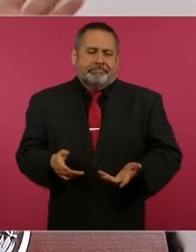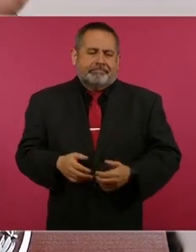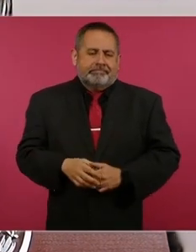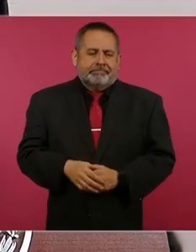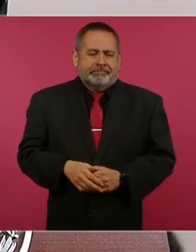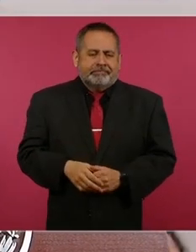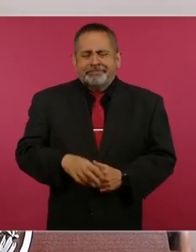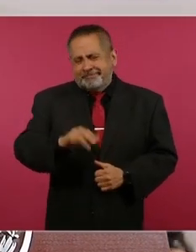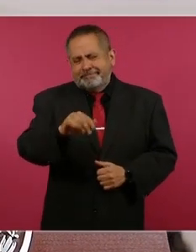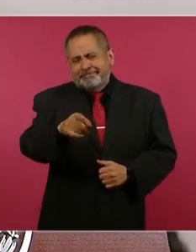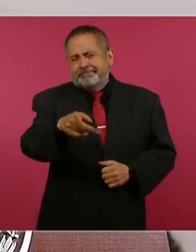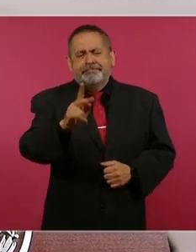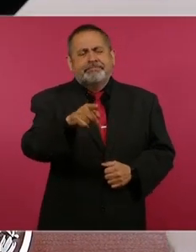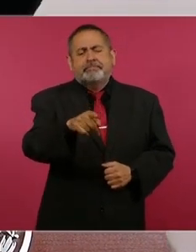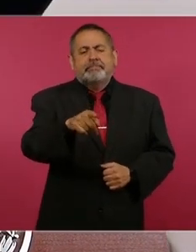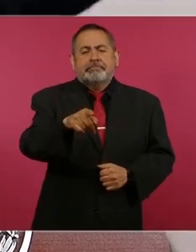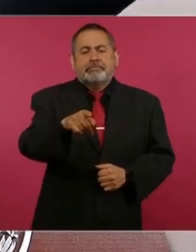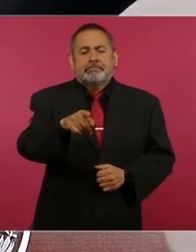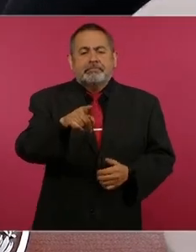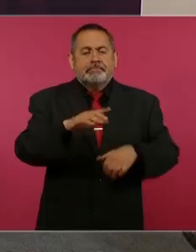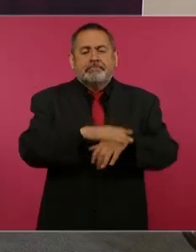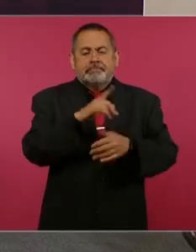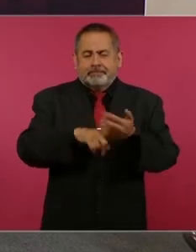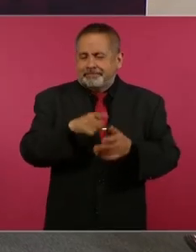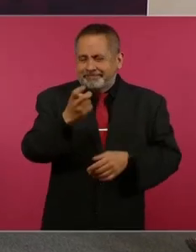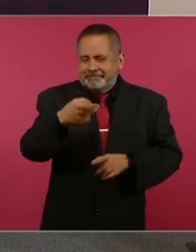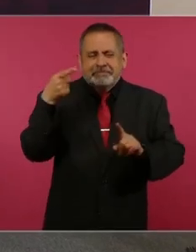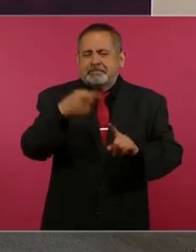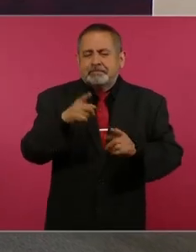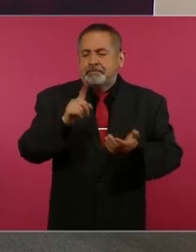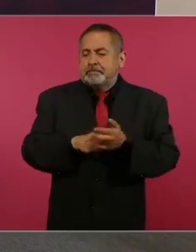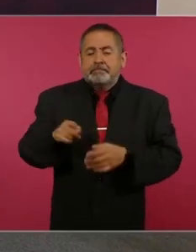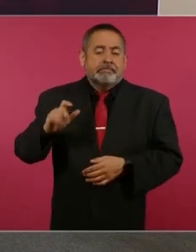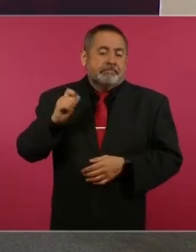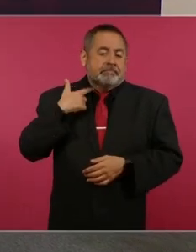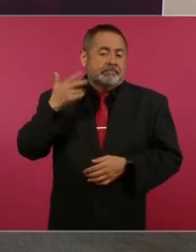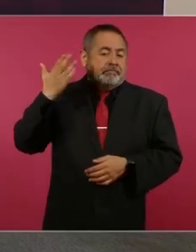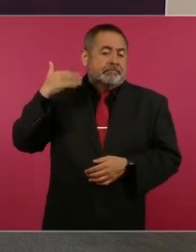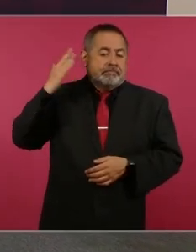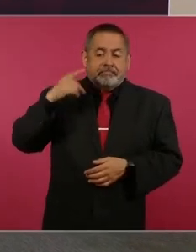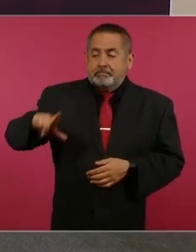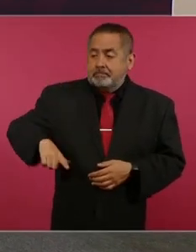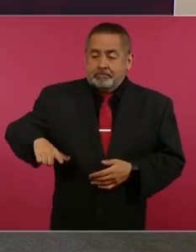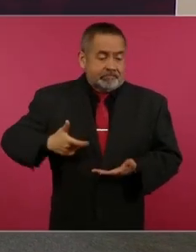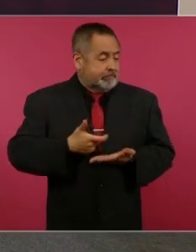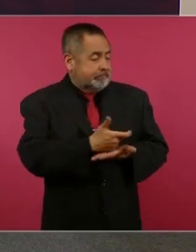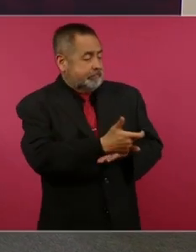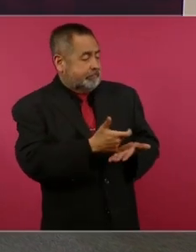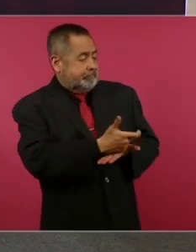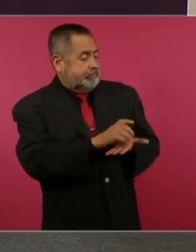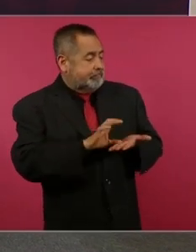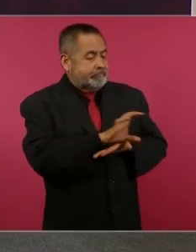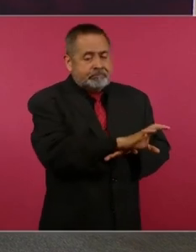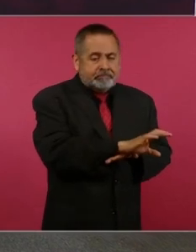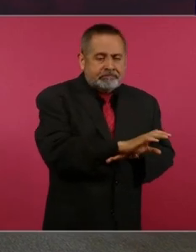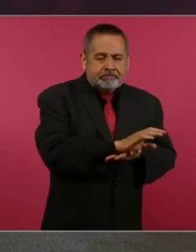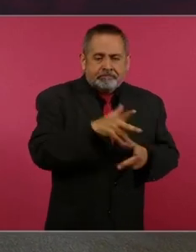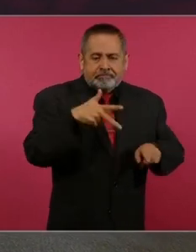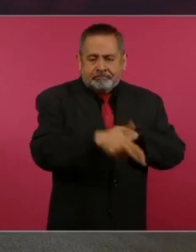Sí, pero sobre todo por el financiamiento que recibían de estas empresas.